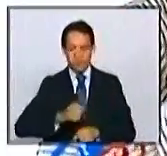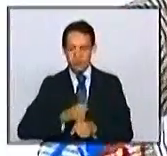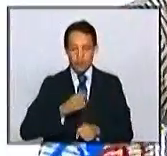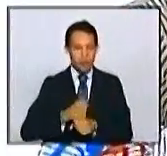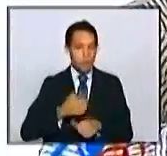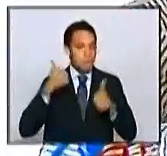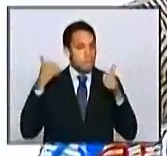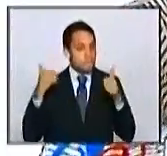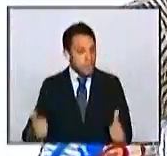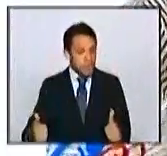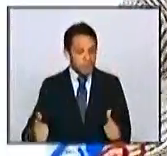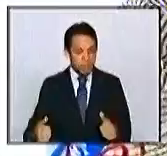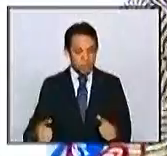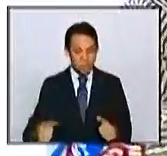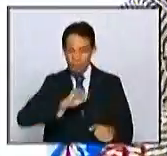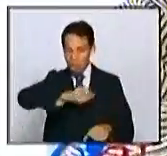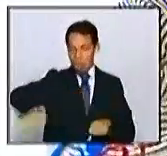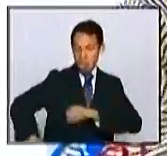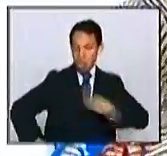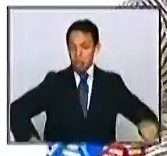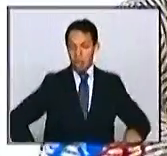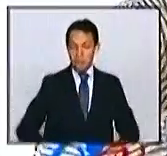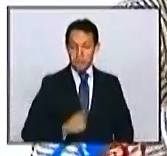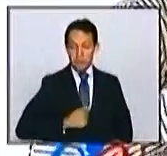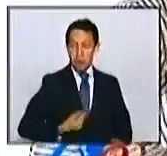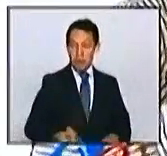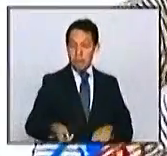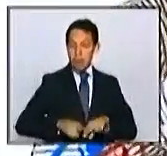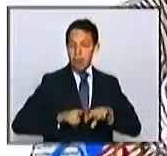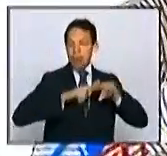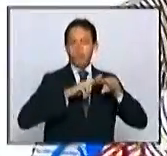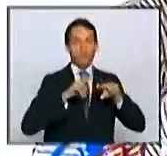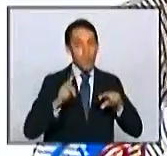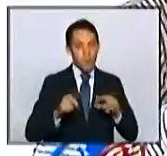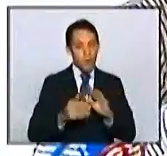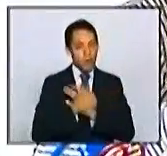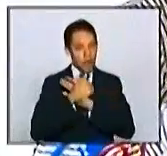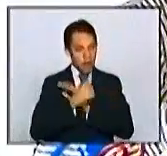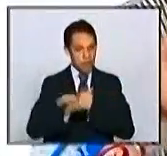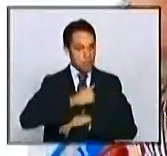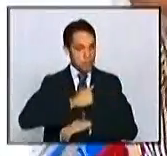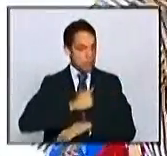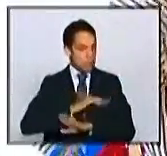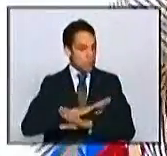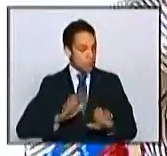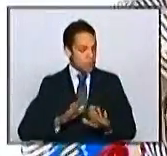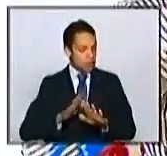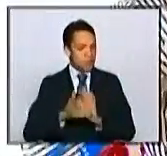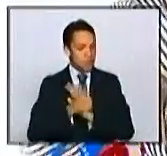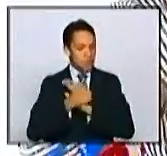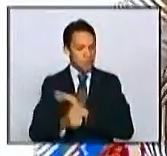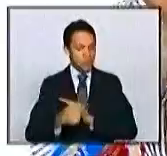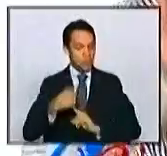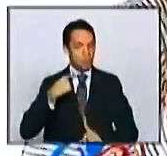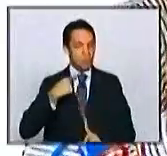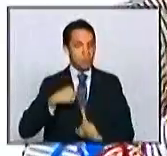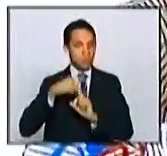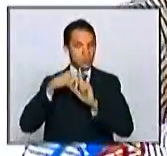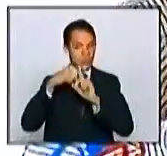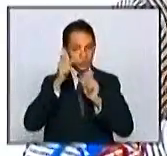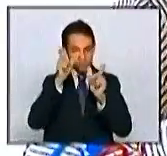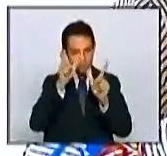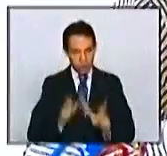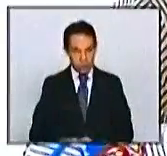pero para fortalecer también su entorno laboral en torno al crecimiento de la empresa y al torno del crecimiento de él como ser